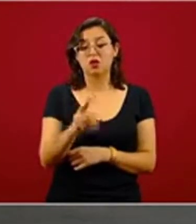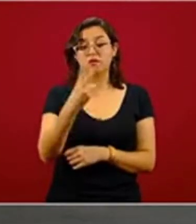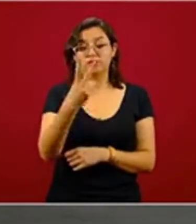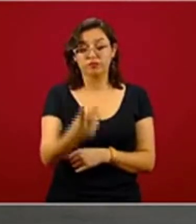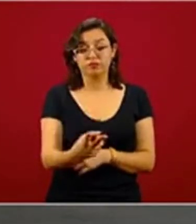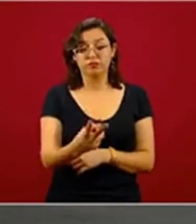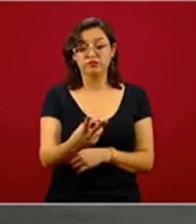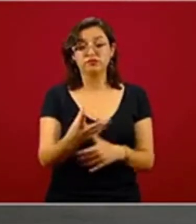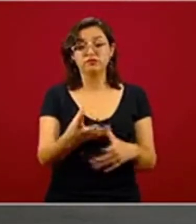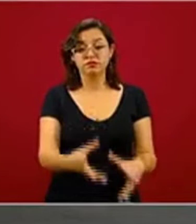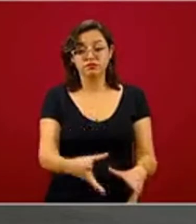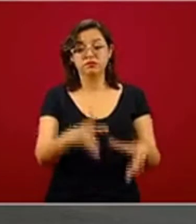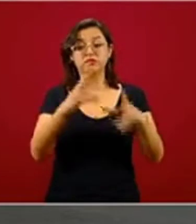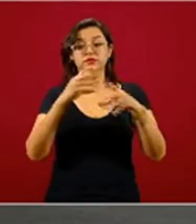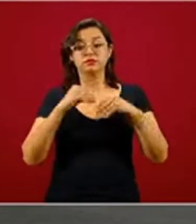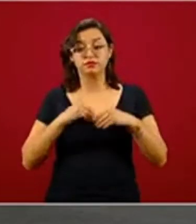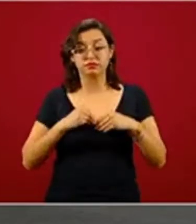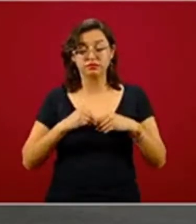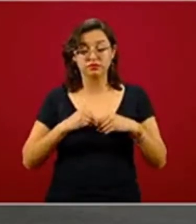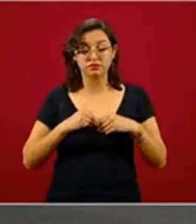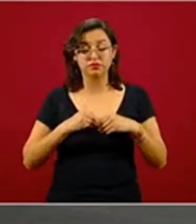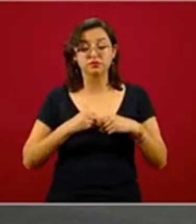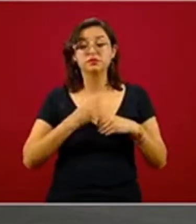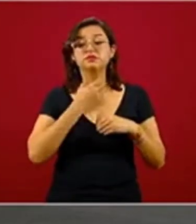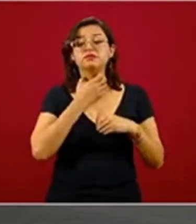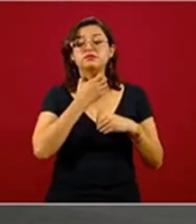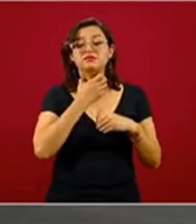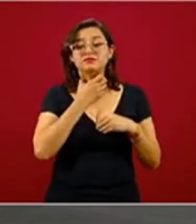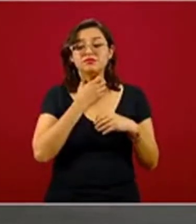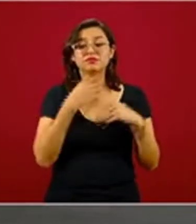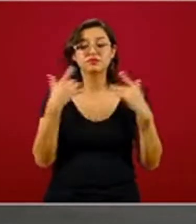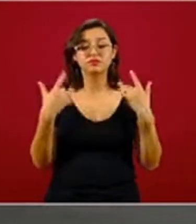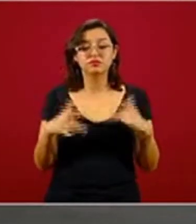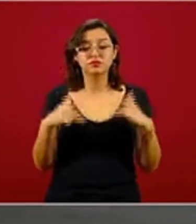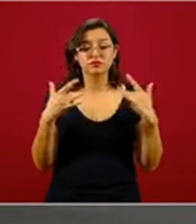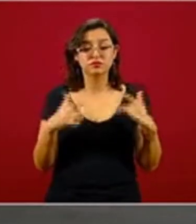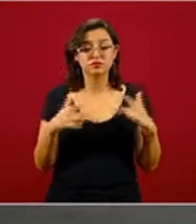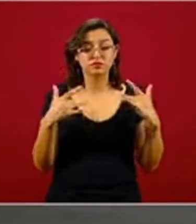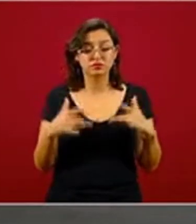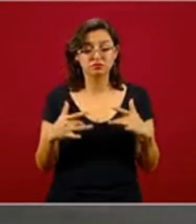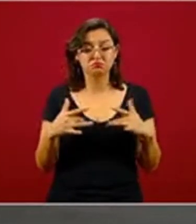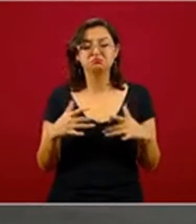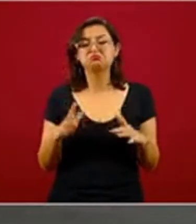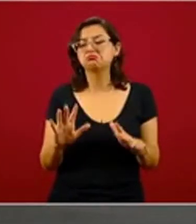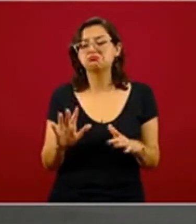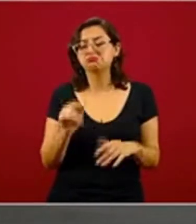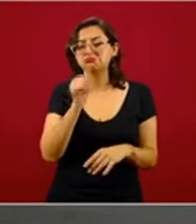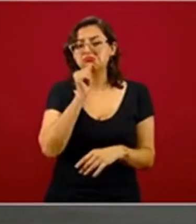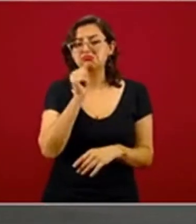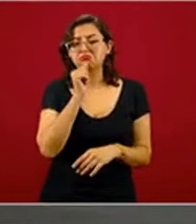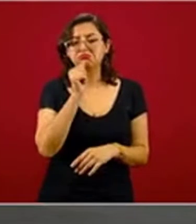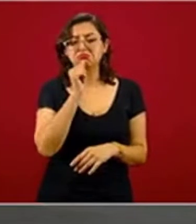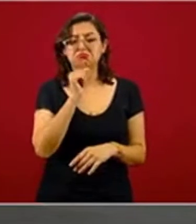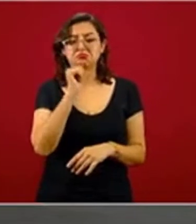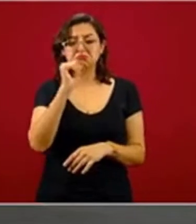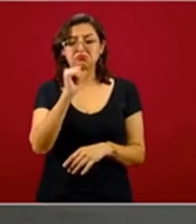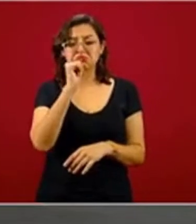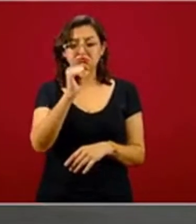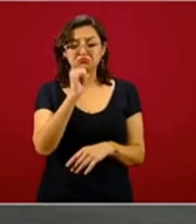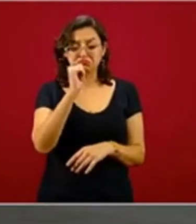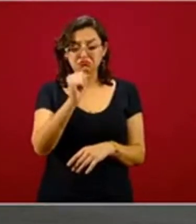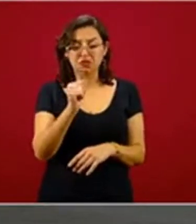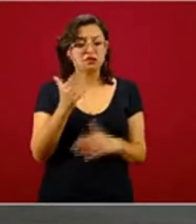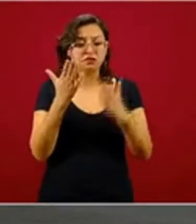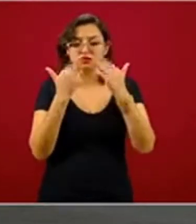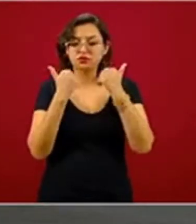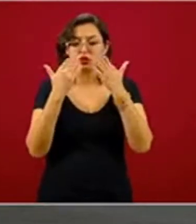vía respiratoria. Pero si la persona no desarrolla enfermedad, no tiene COVID-19, porque COVID-19 es la enfermedad